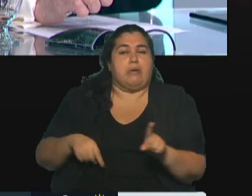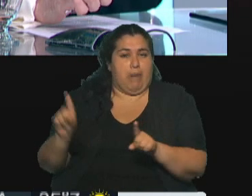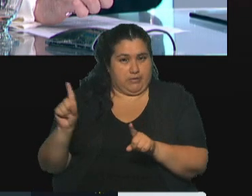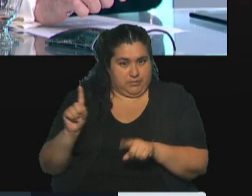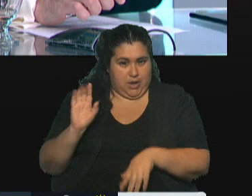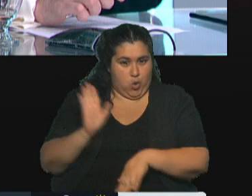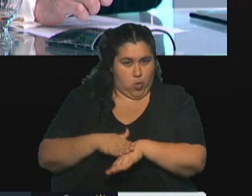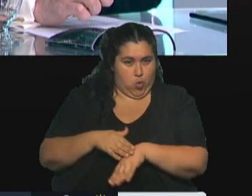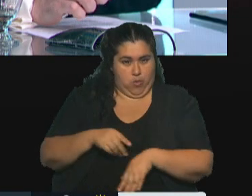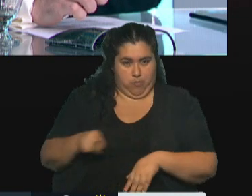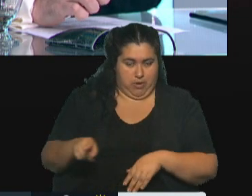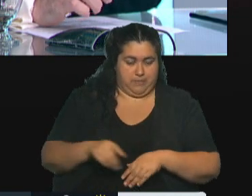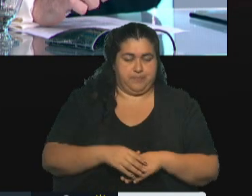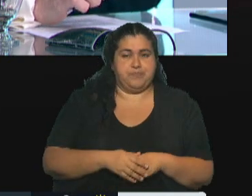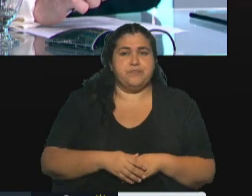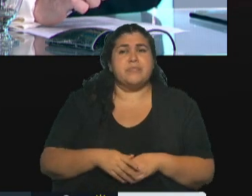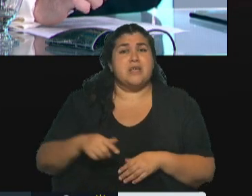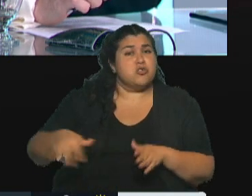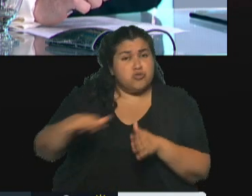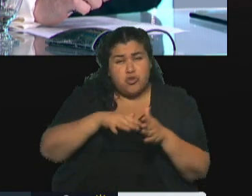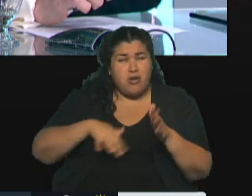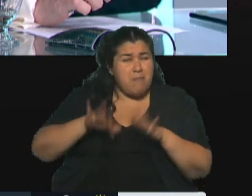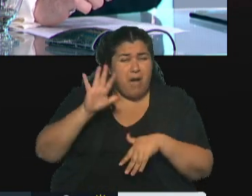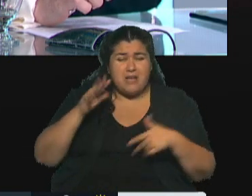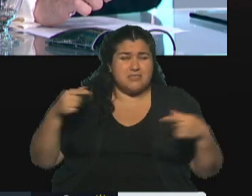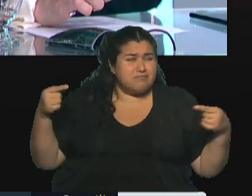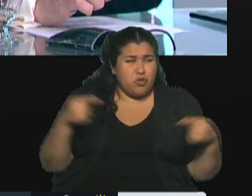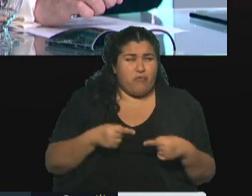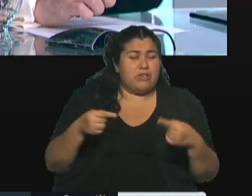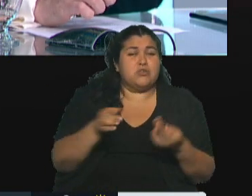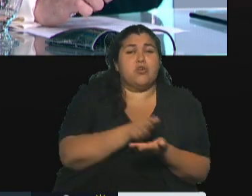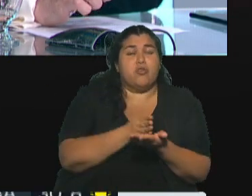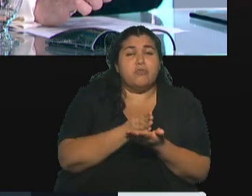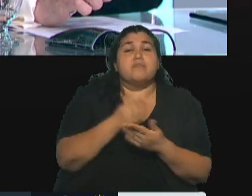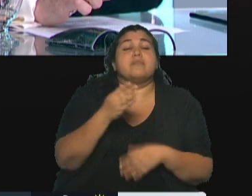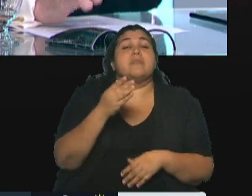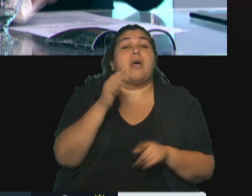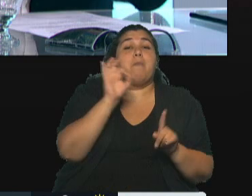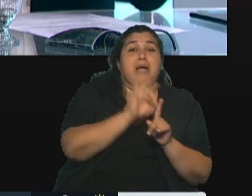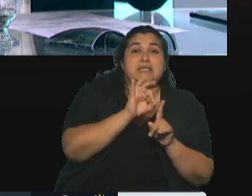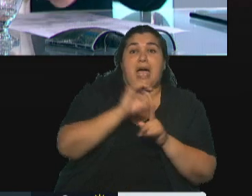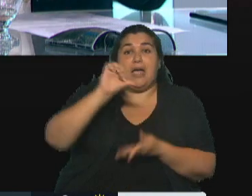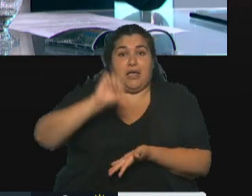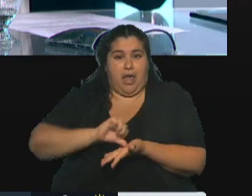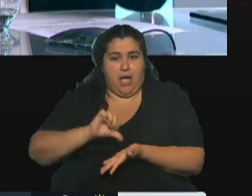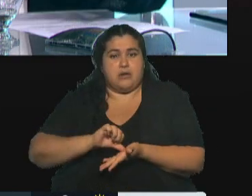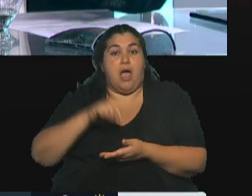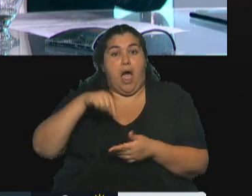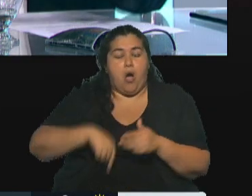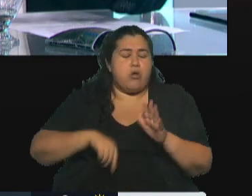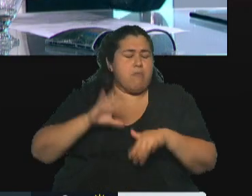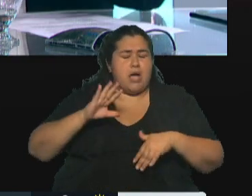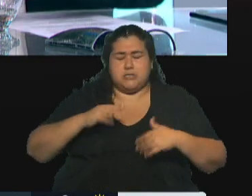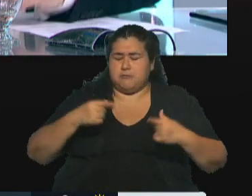también. Sí, y una zona de mucho conflicto, de mucha tensión en la frontera entre Irán y Pakistán, pero que se calentó aún más